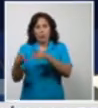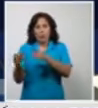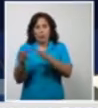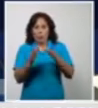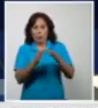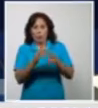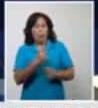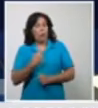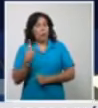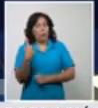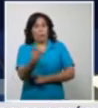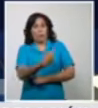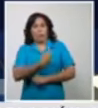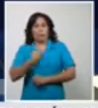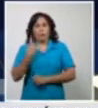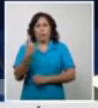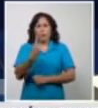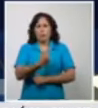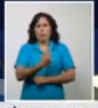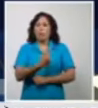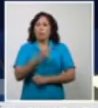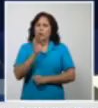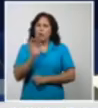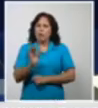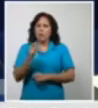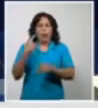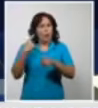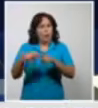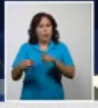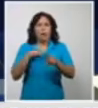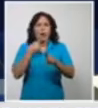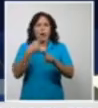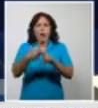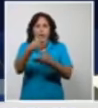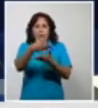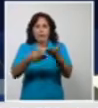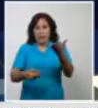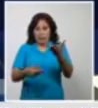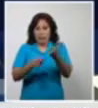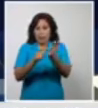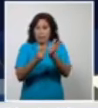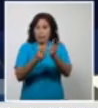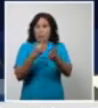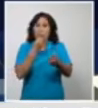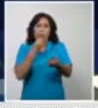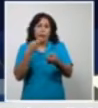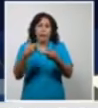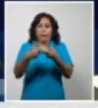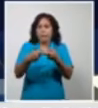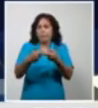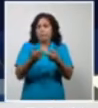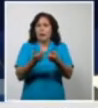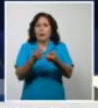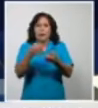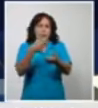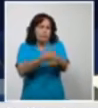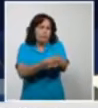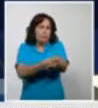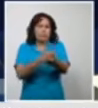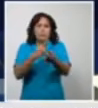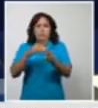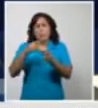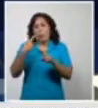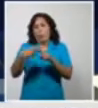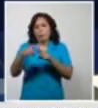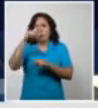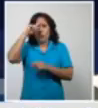nosotros, las otras pruebas, los test rápidos y el SUMA, que